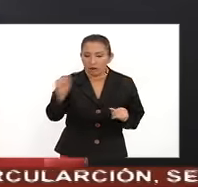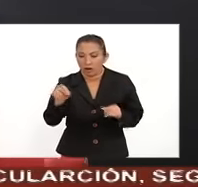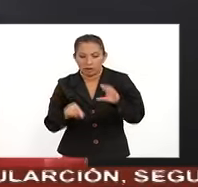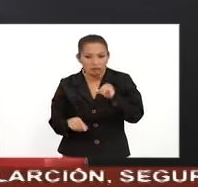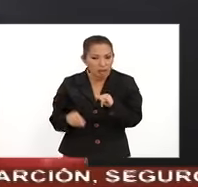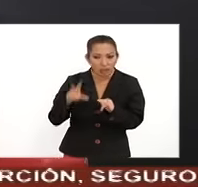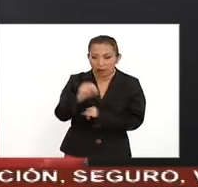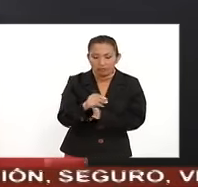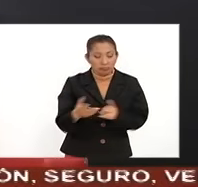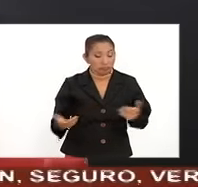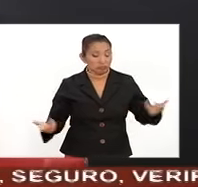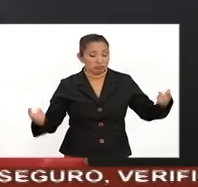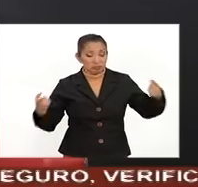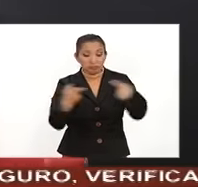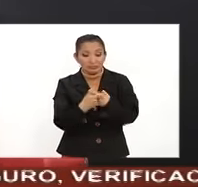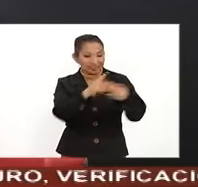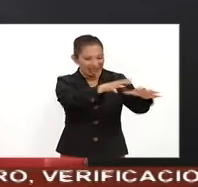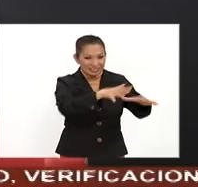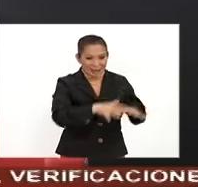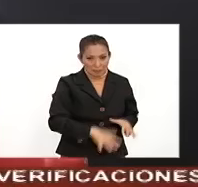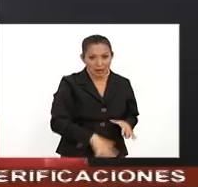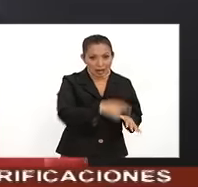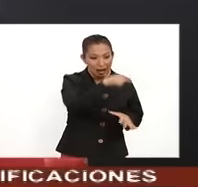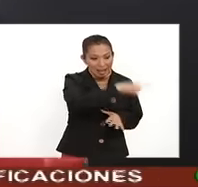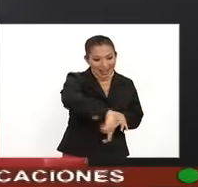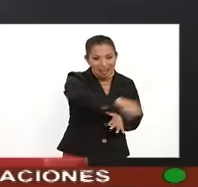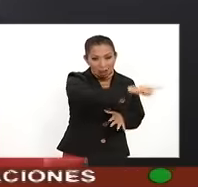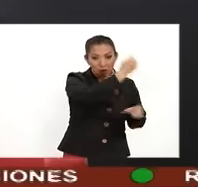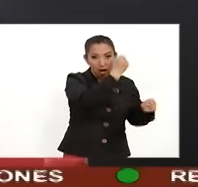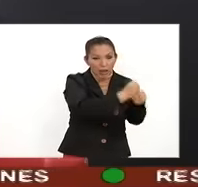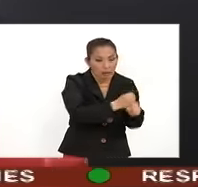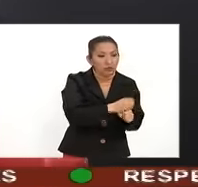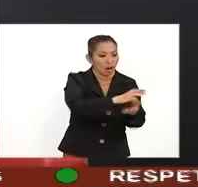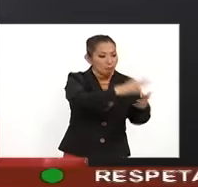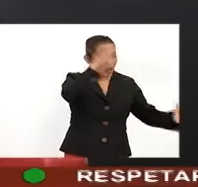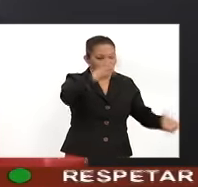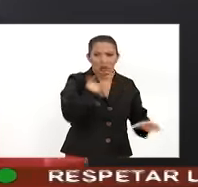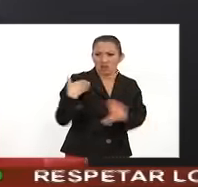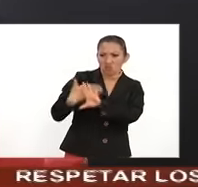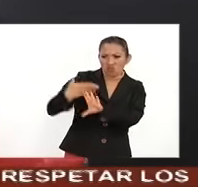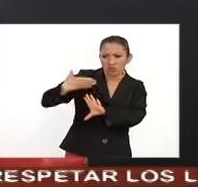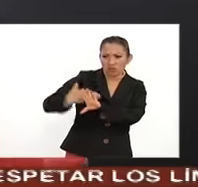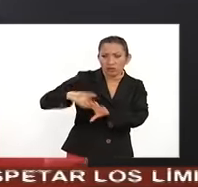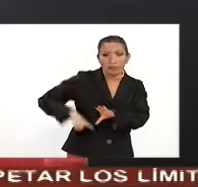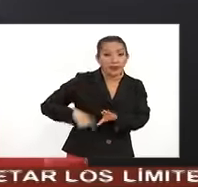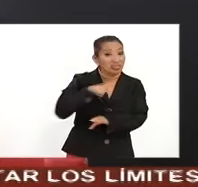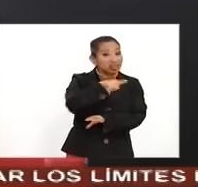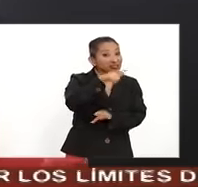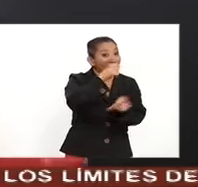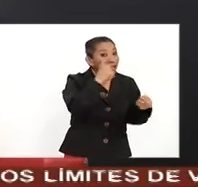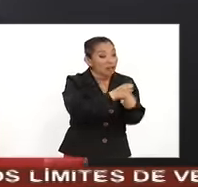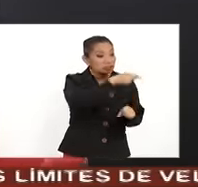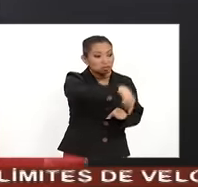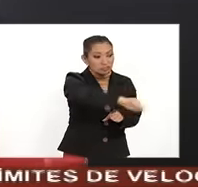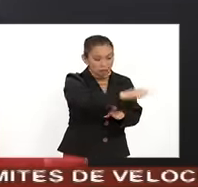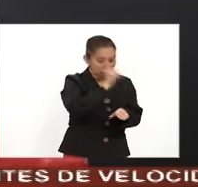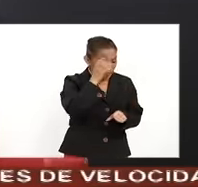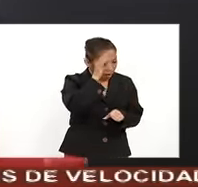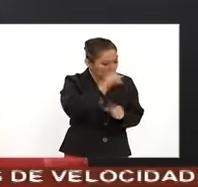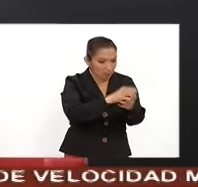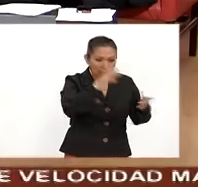el caso de la Asamblea, pues ya lleva un año esta Asamblea con una mayoría opositora, es la primera vez en 17 años que la oposición logra